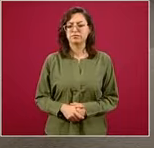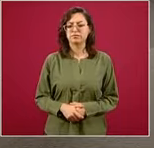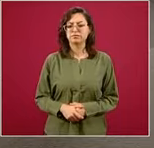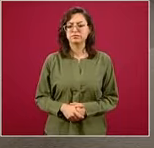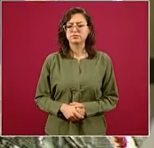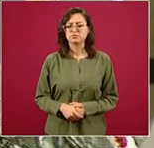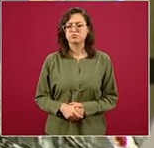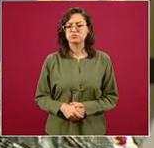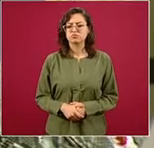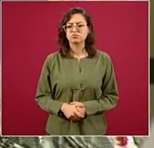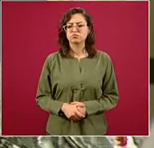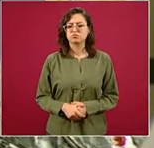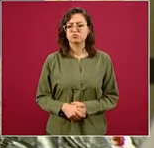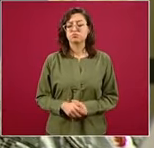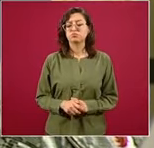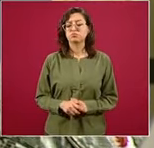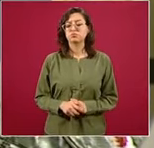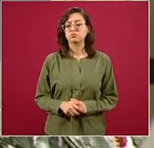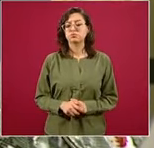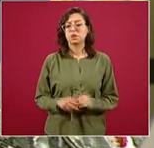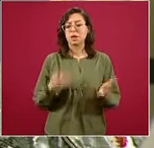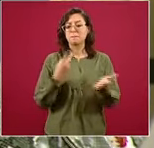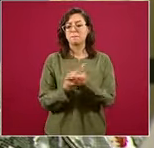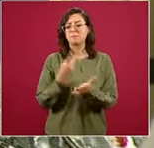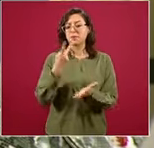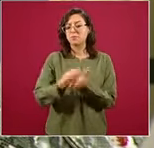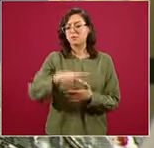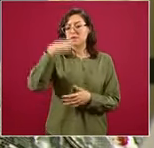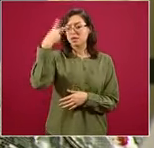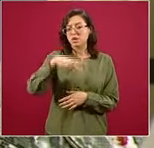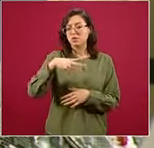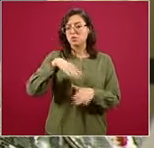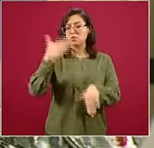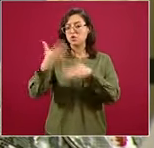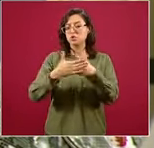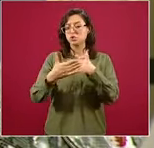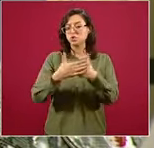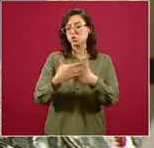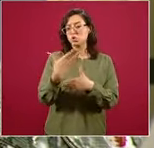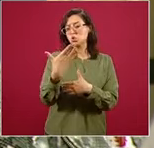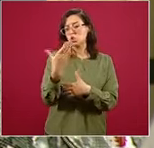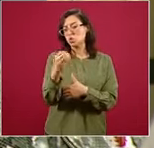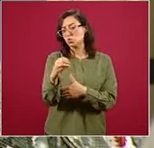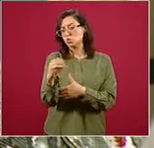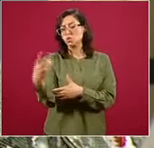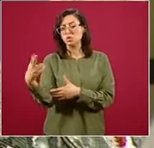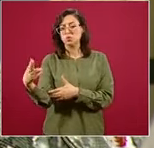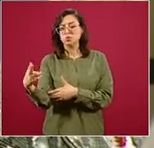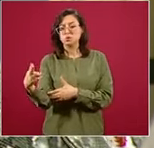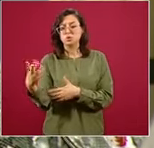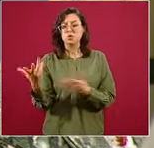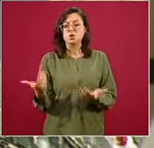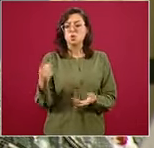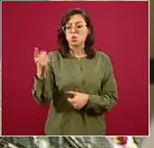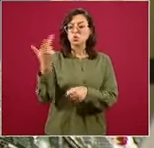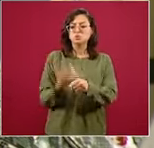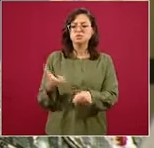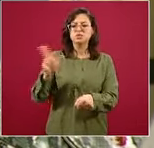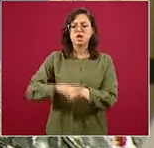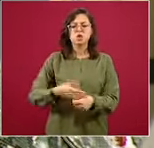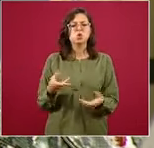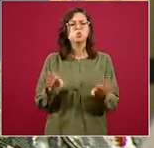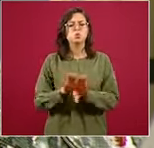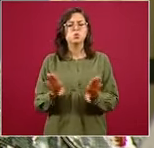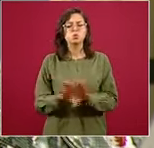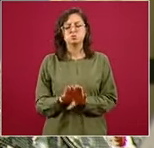todavía para celebrarse a finales de octubre, principios de noviembre. ¿Cuál es el estatus de este pues, hospital? Y si en algún momento,